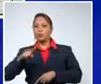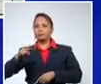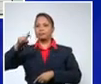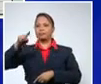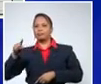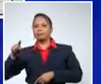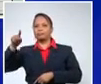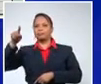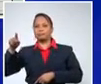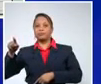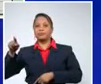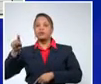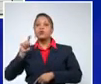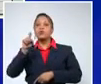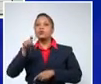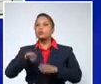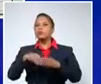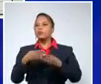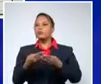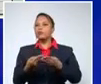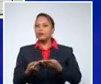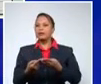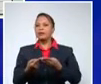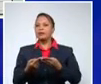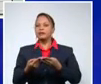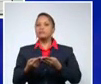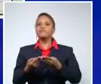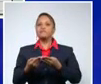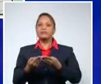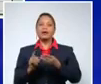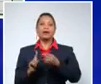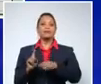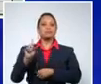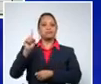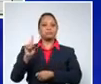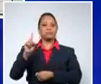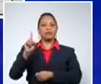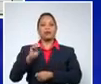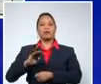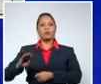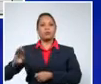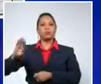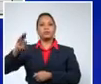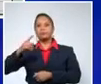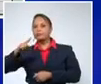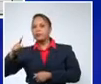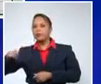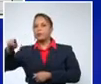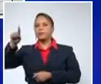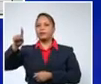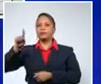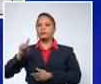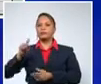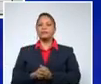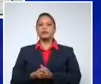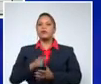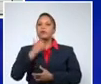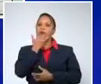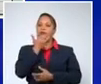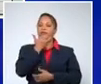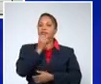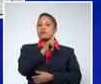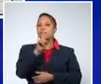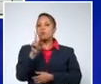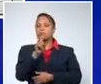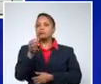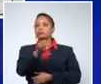como en los últimos días ha tenido un incremento. Es una afectación de 11 de sus